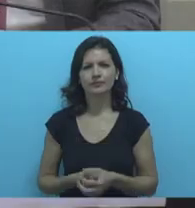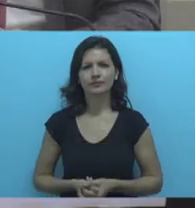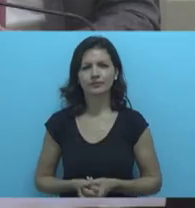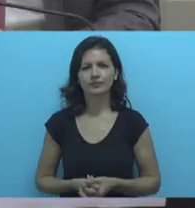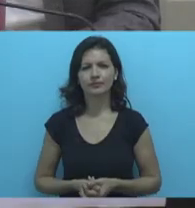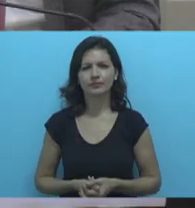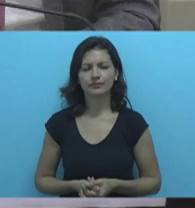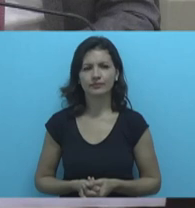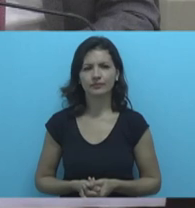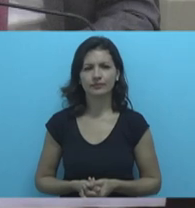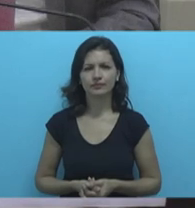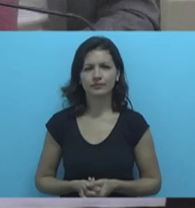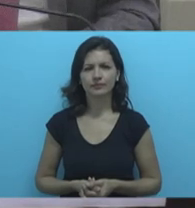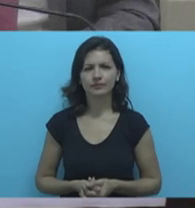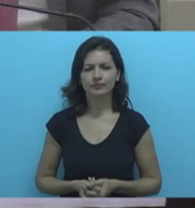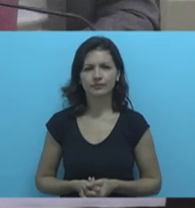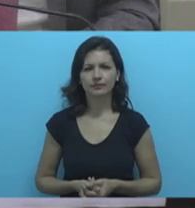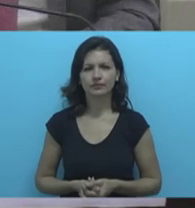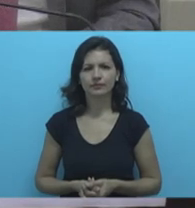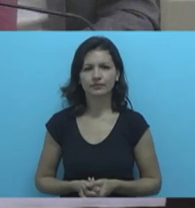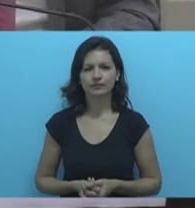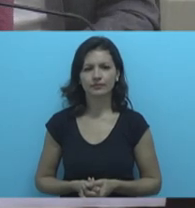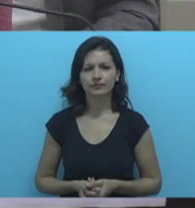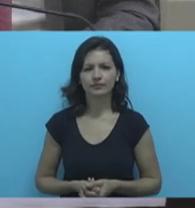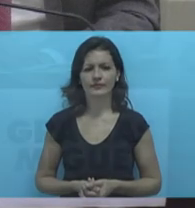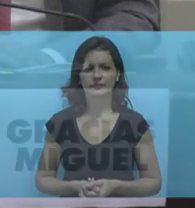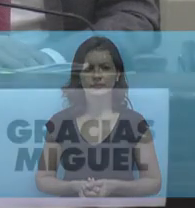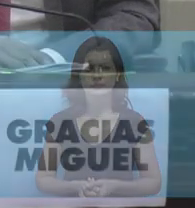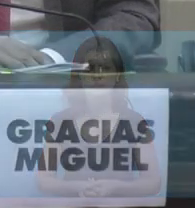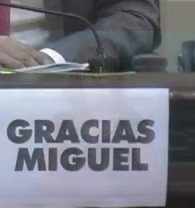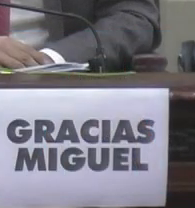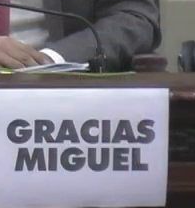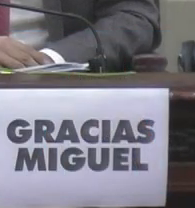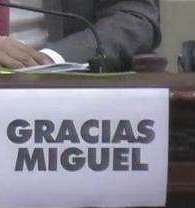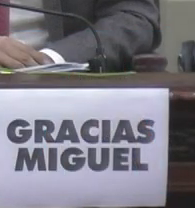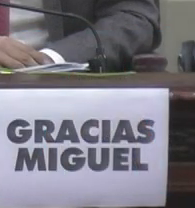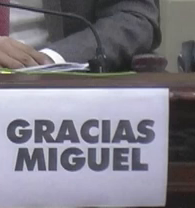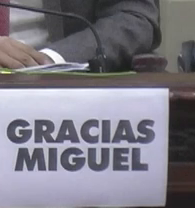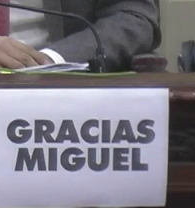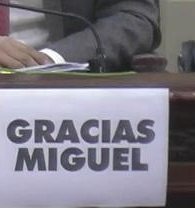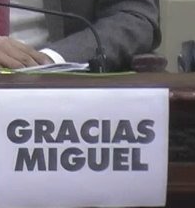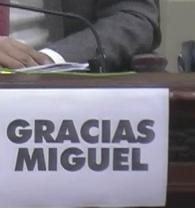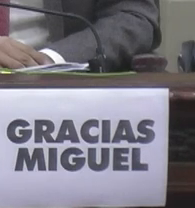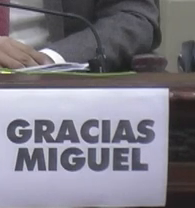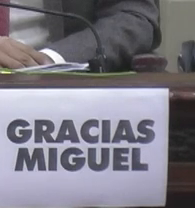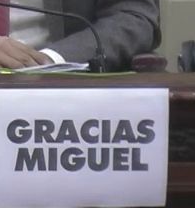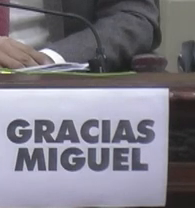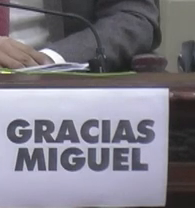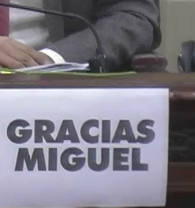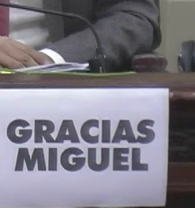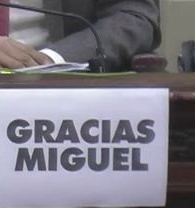Muchas gracias a todos y a todas por las intervenciones, por los homenajes, por